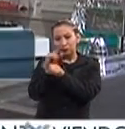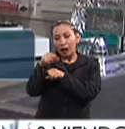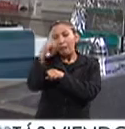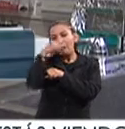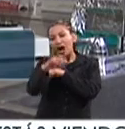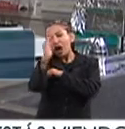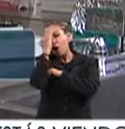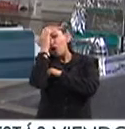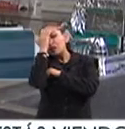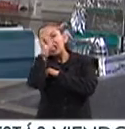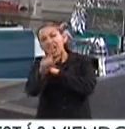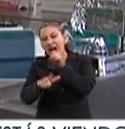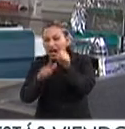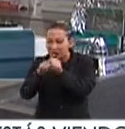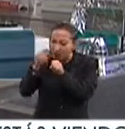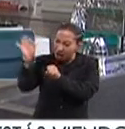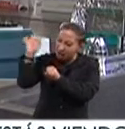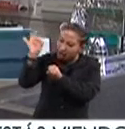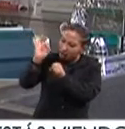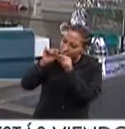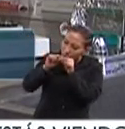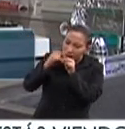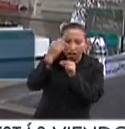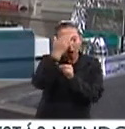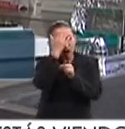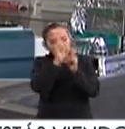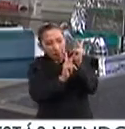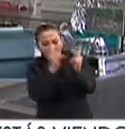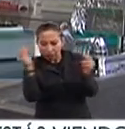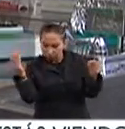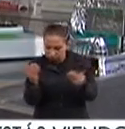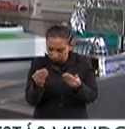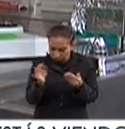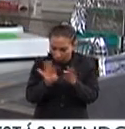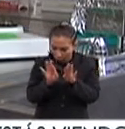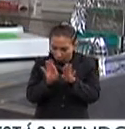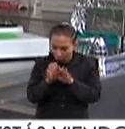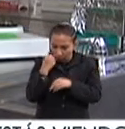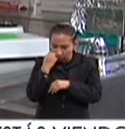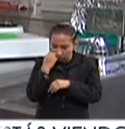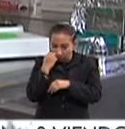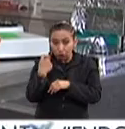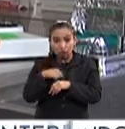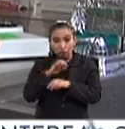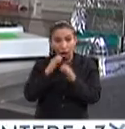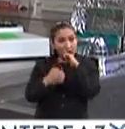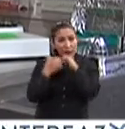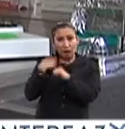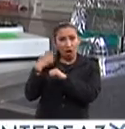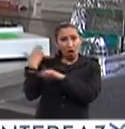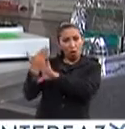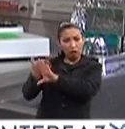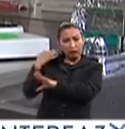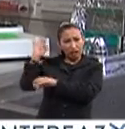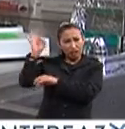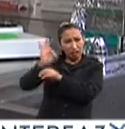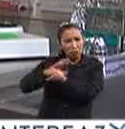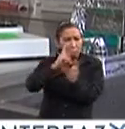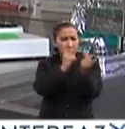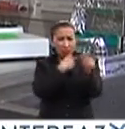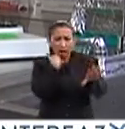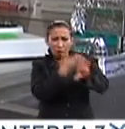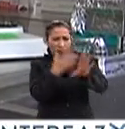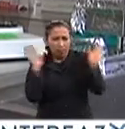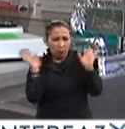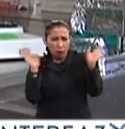para el conocimiento del insecto, para el conocimiento de la planta y manejarlo. Nosotros no somos enemigos de los insectos ni de las plantas,